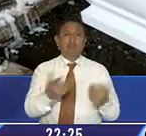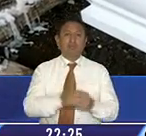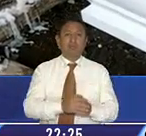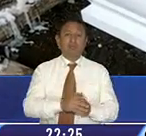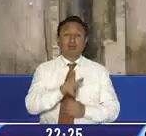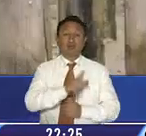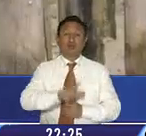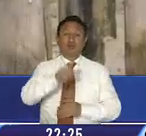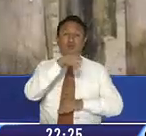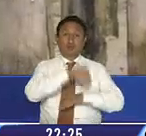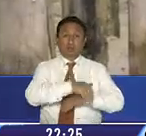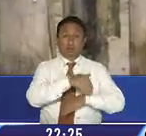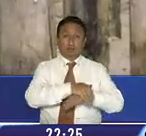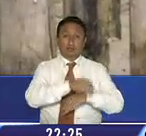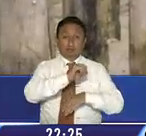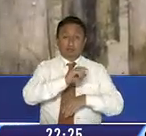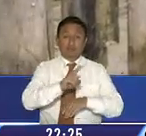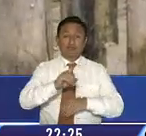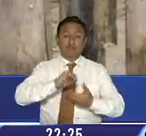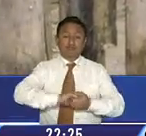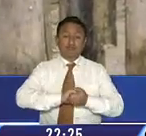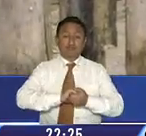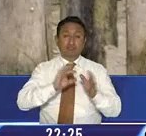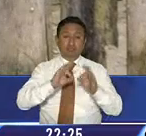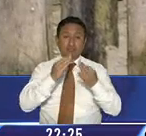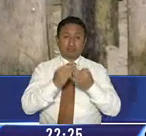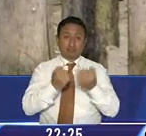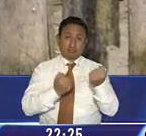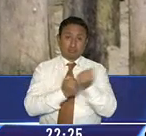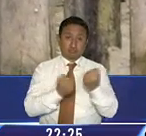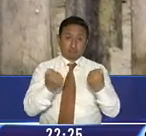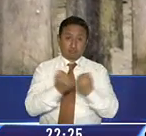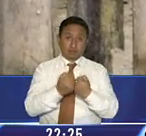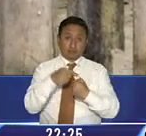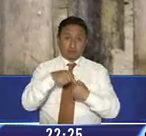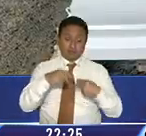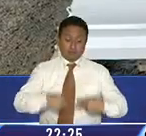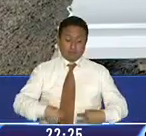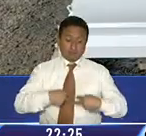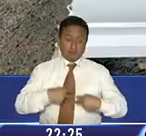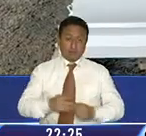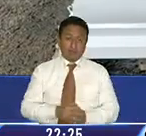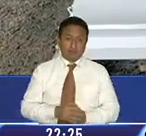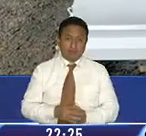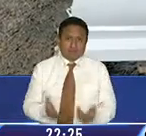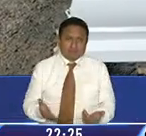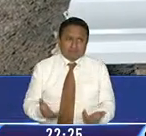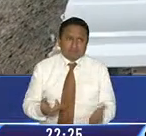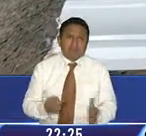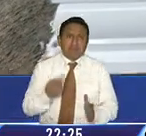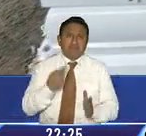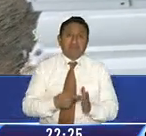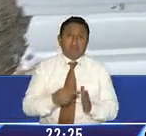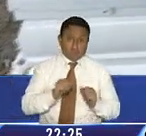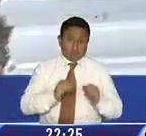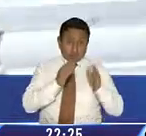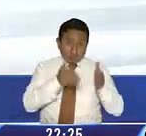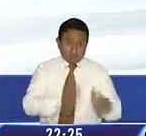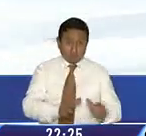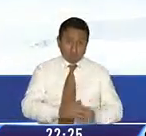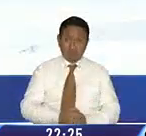tarde de lunes, gracias a la solidaridad de familiares que viven en esta ciudad, y no se sabe aún cuándo podrá ser